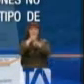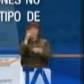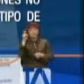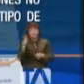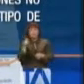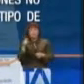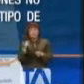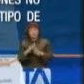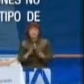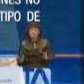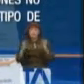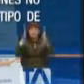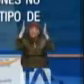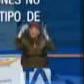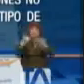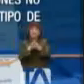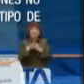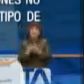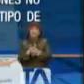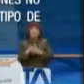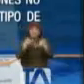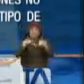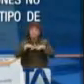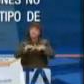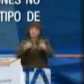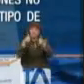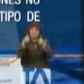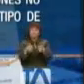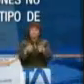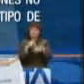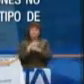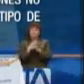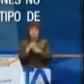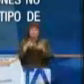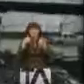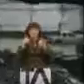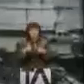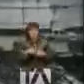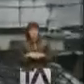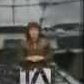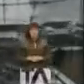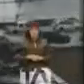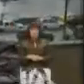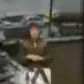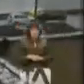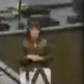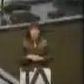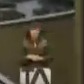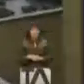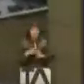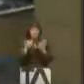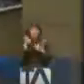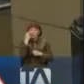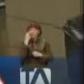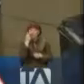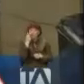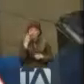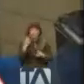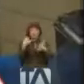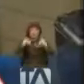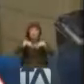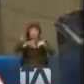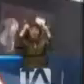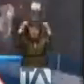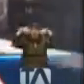y otras instituciones no se vean perjudicadas por este tipo de eventos. En estas condiciones queda claro que si vuelve un